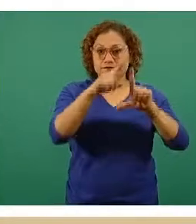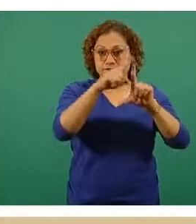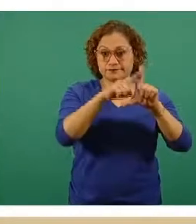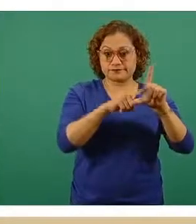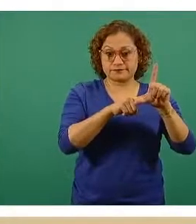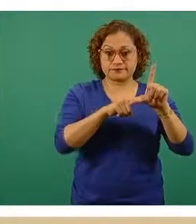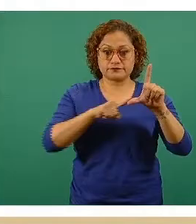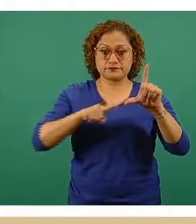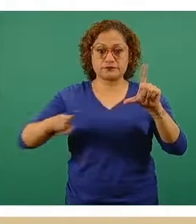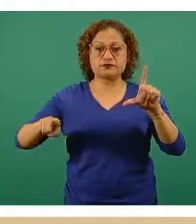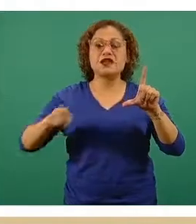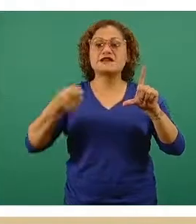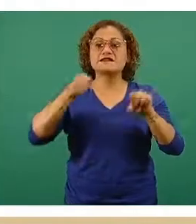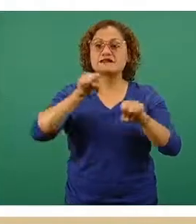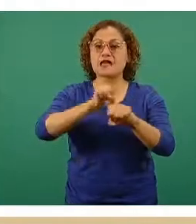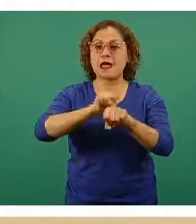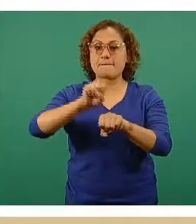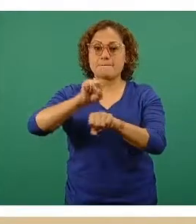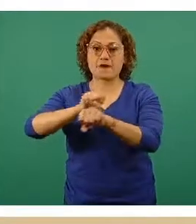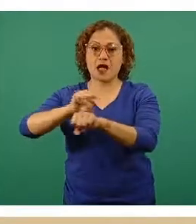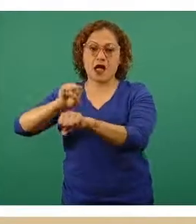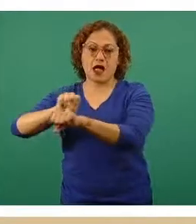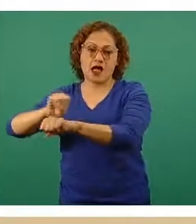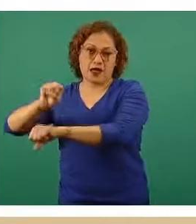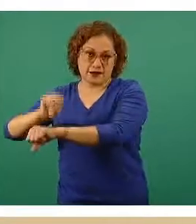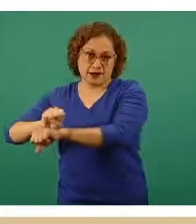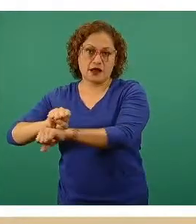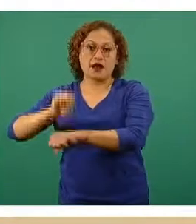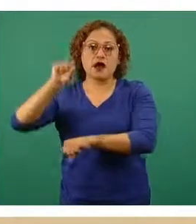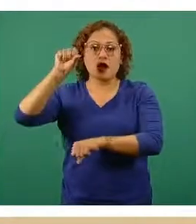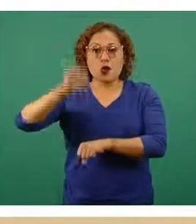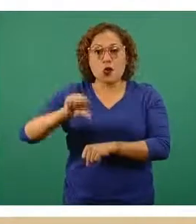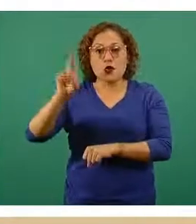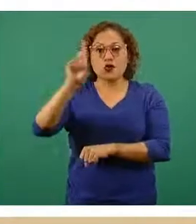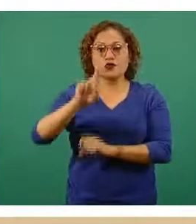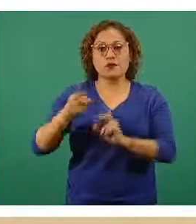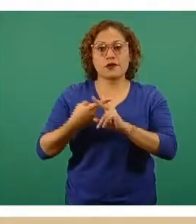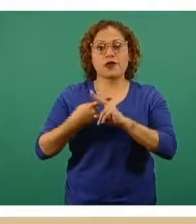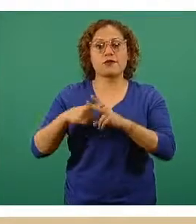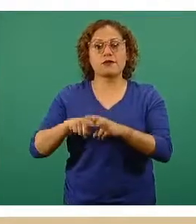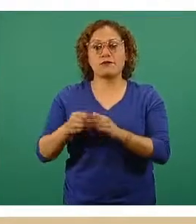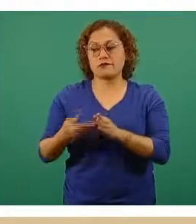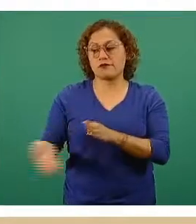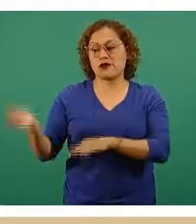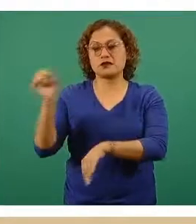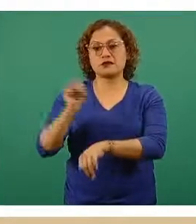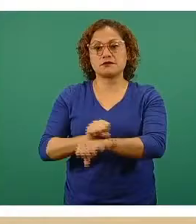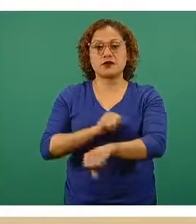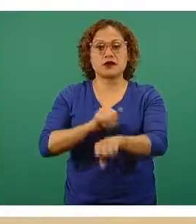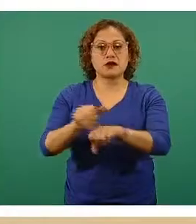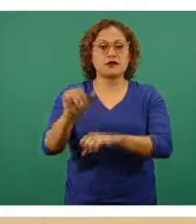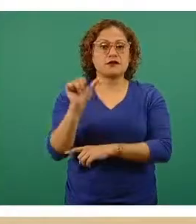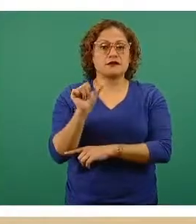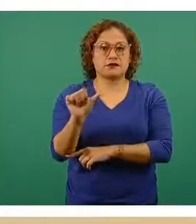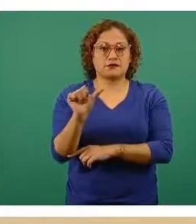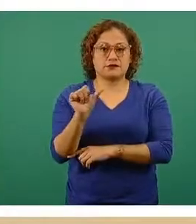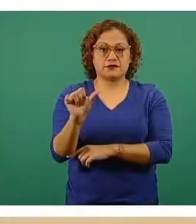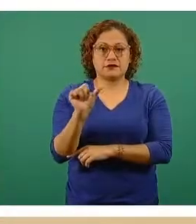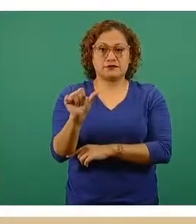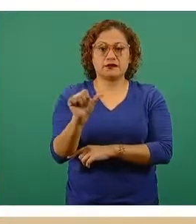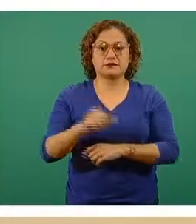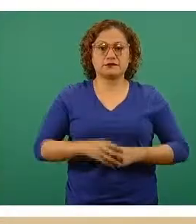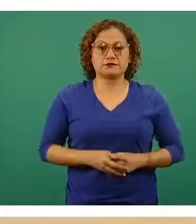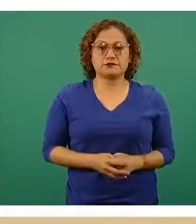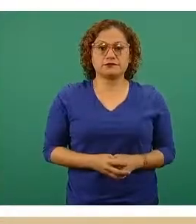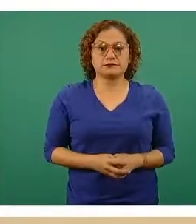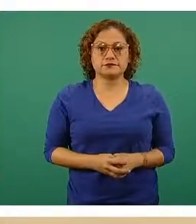semanas epidemiológicas y hoy domingo estamos iniciando la semana epidemiológica número 16.